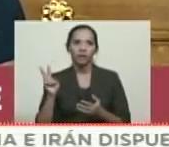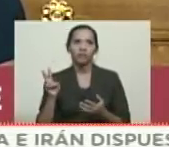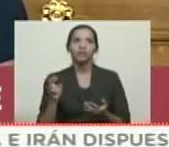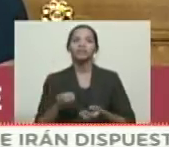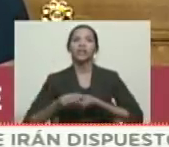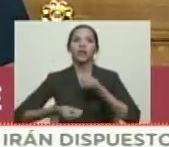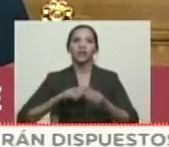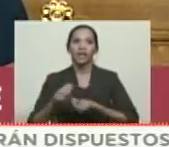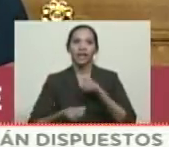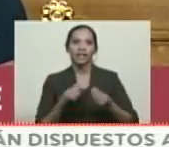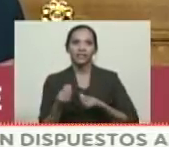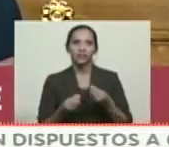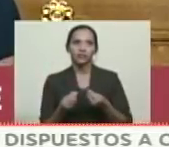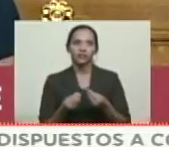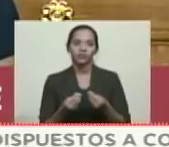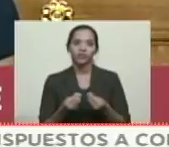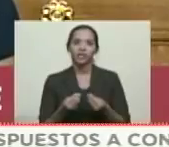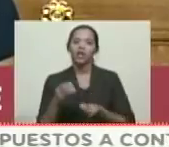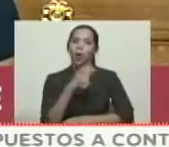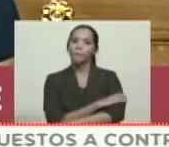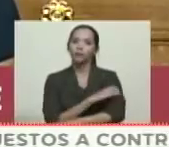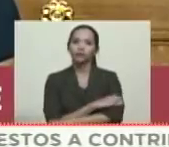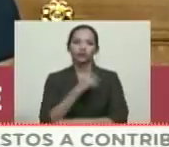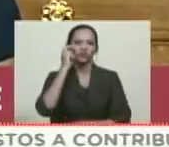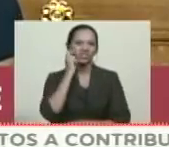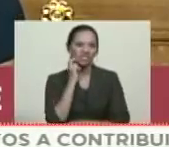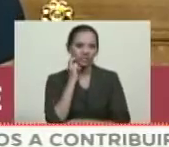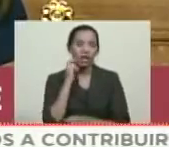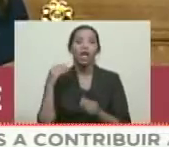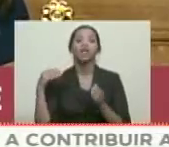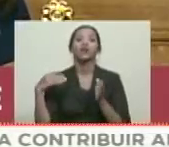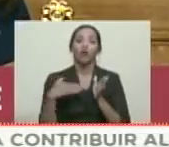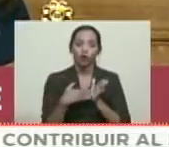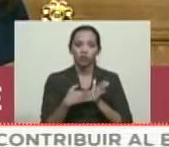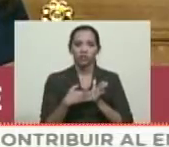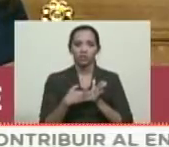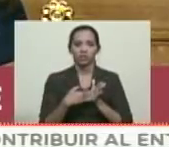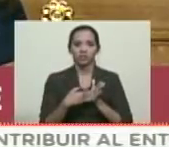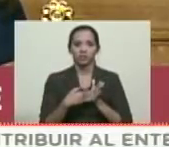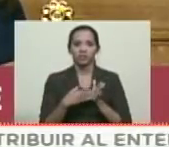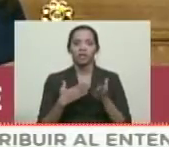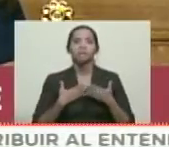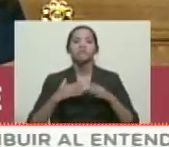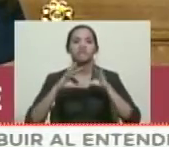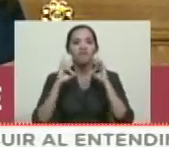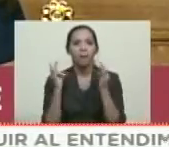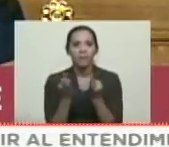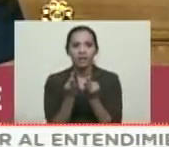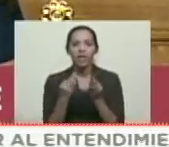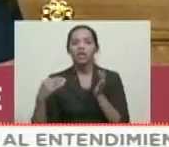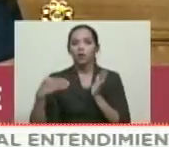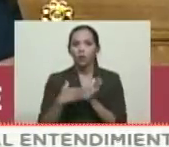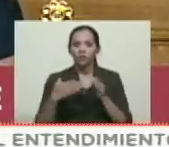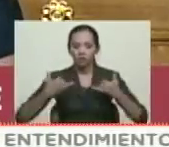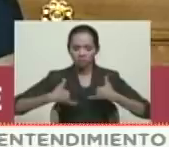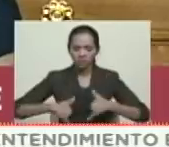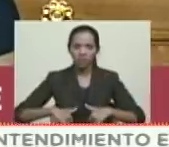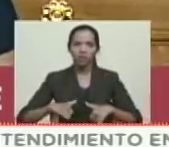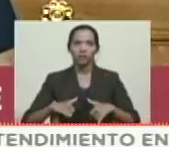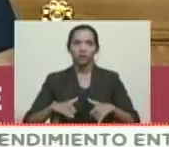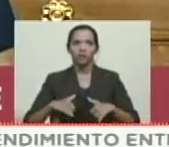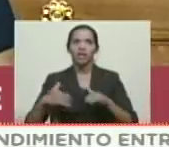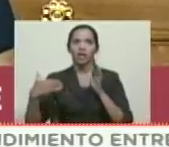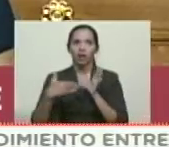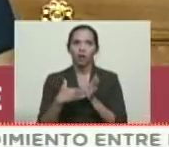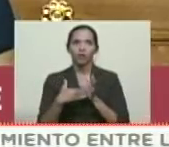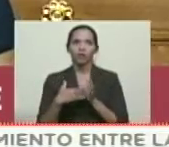ha hecho la derecha fascista en contra de mi familia, en contra de mis hijos y en